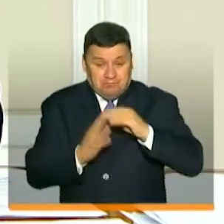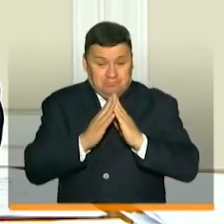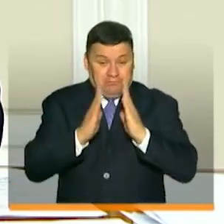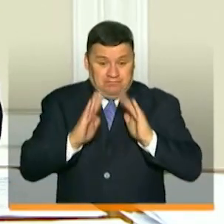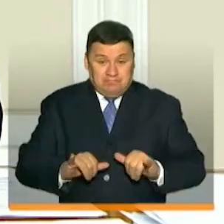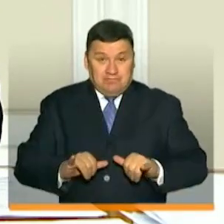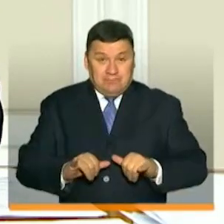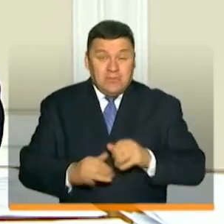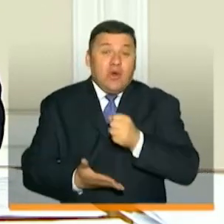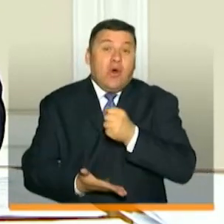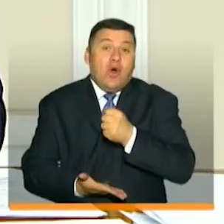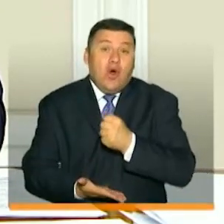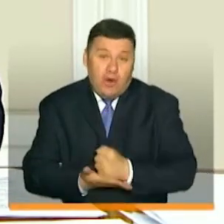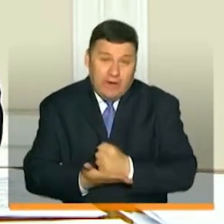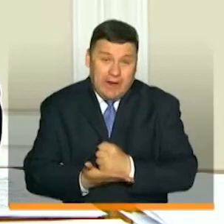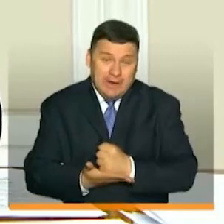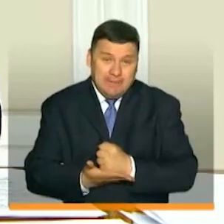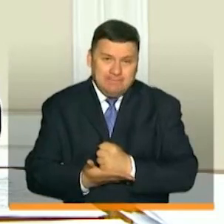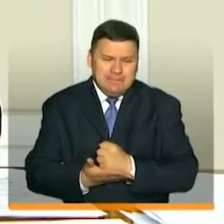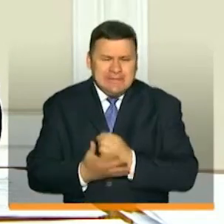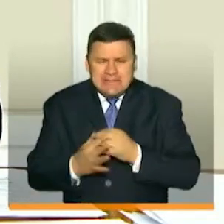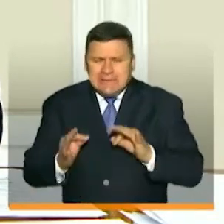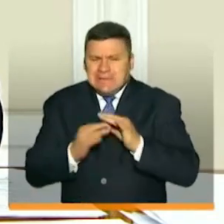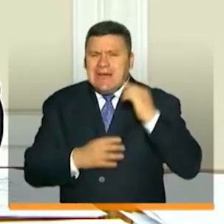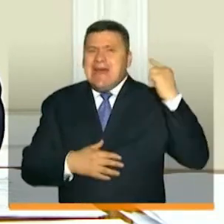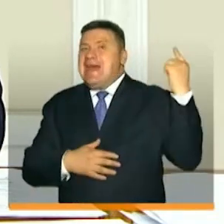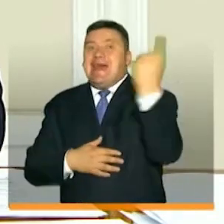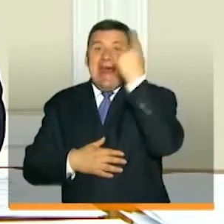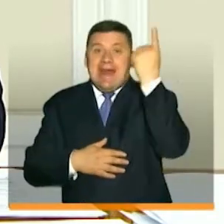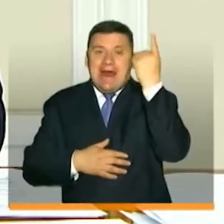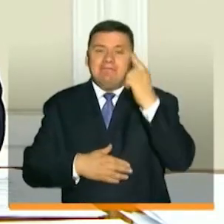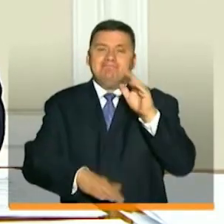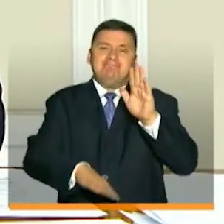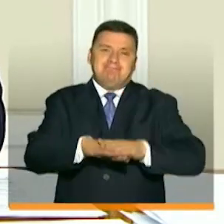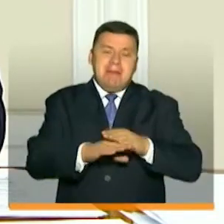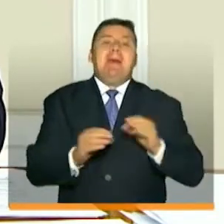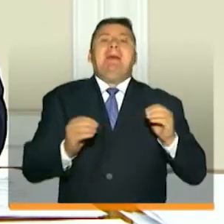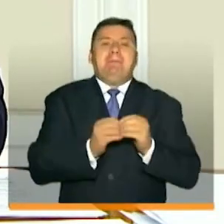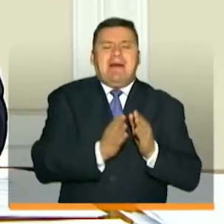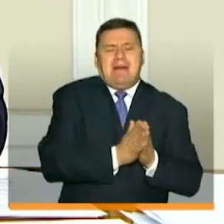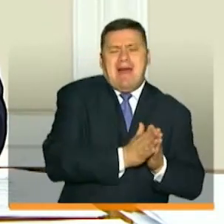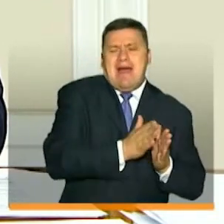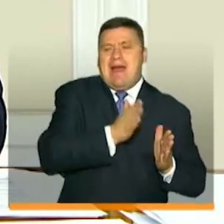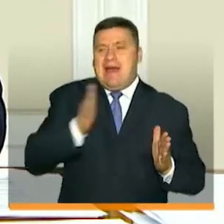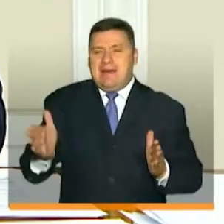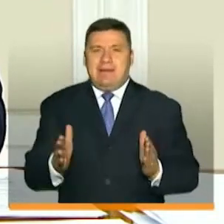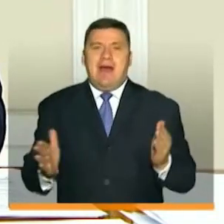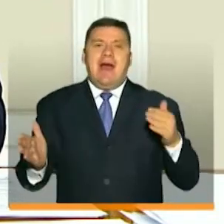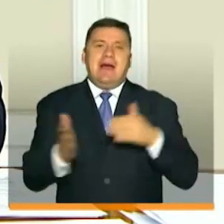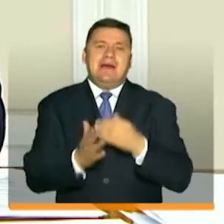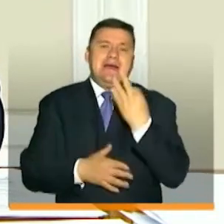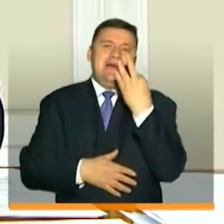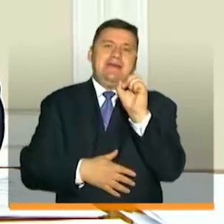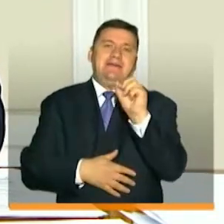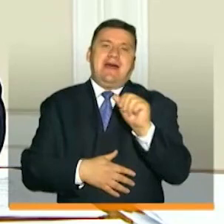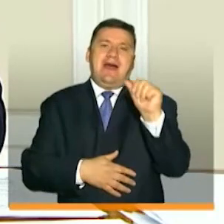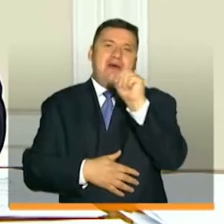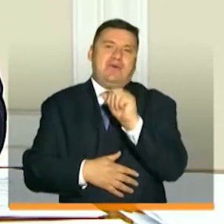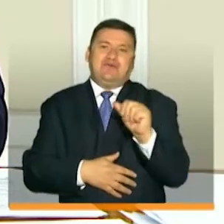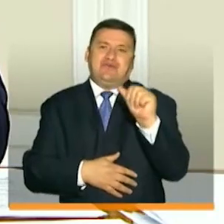preventivo obligatorio, como criterio general, se va a extender hasta el 30 de